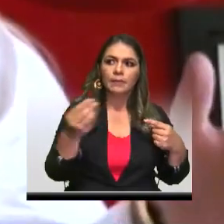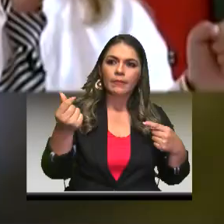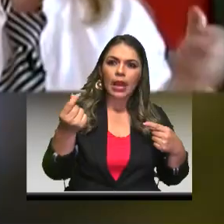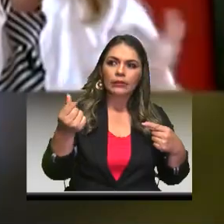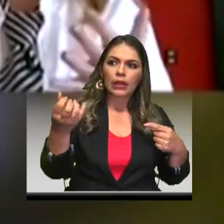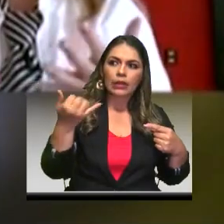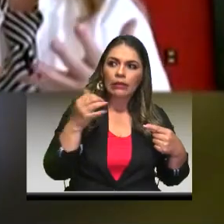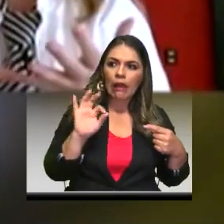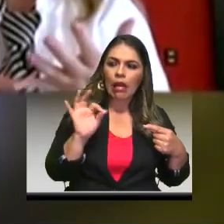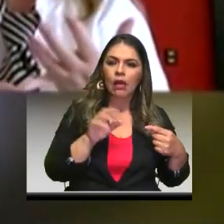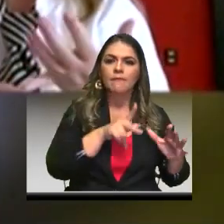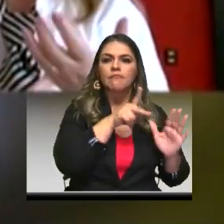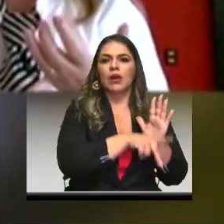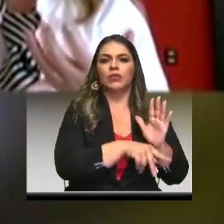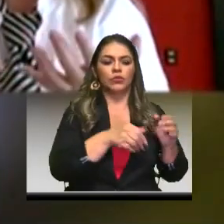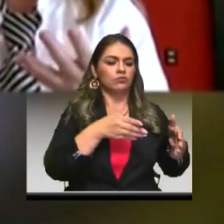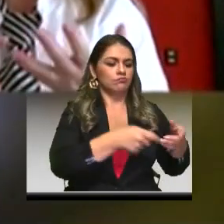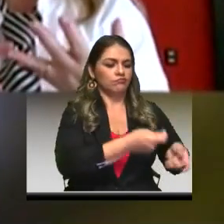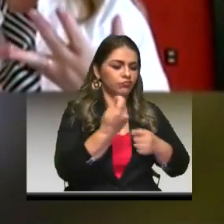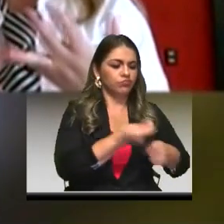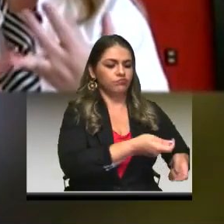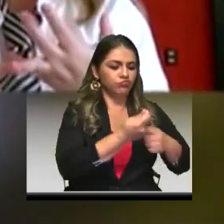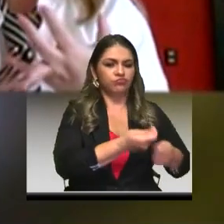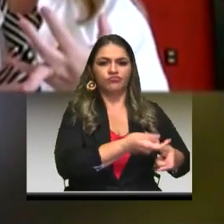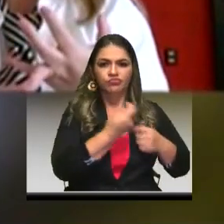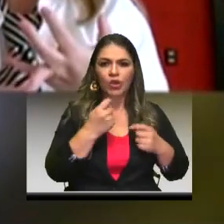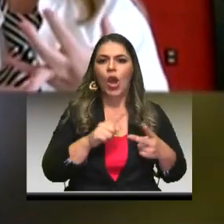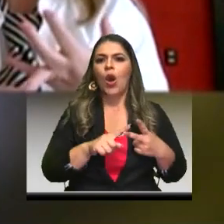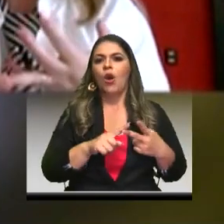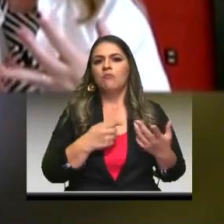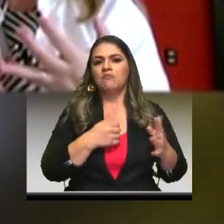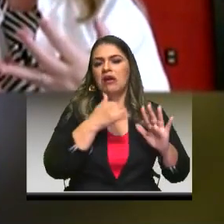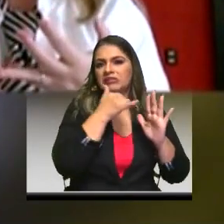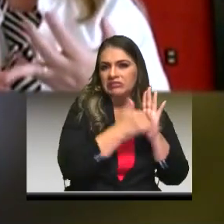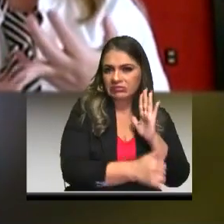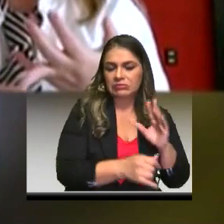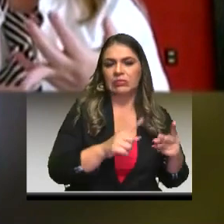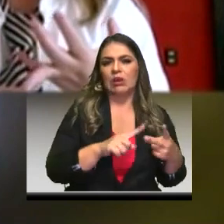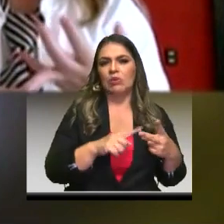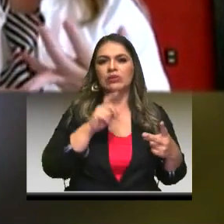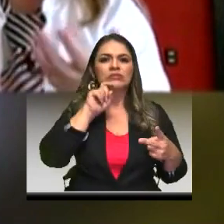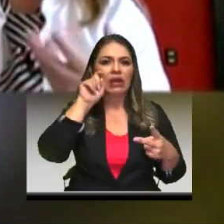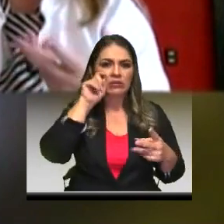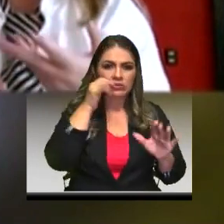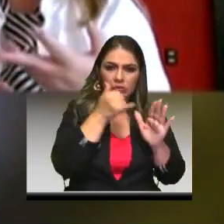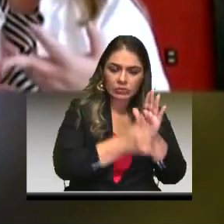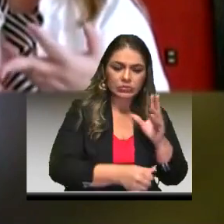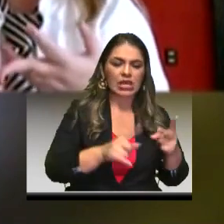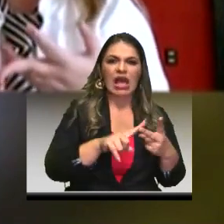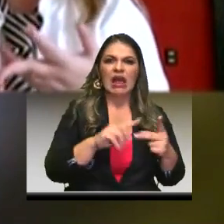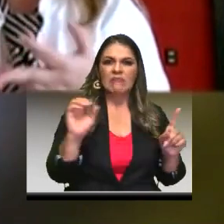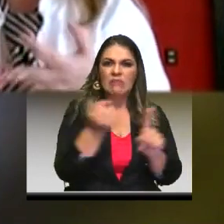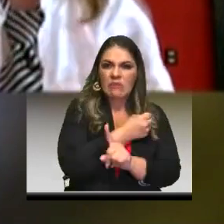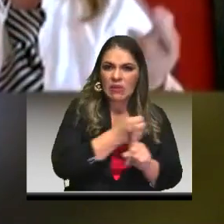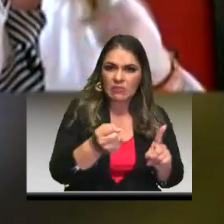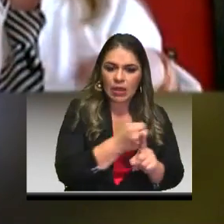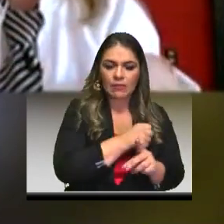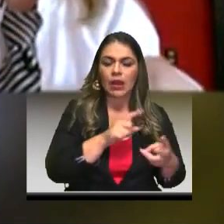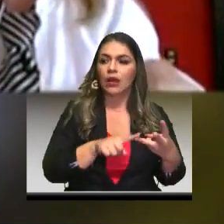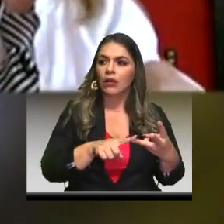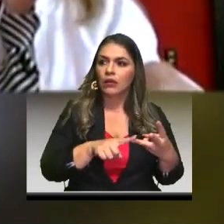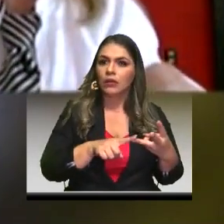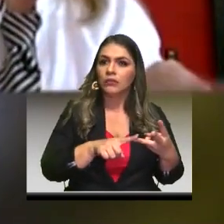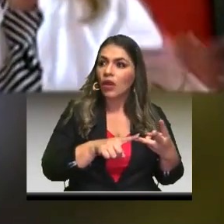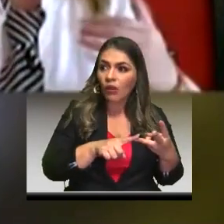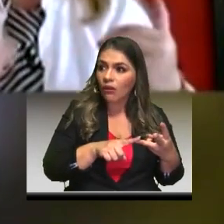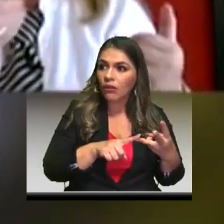tiempo donde puedo abusar sexualmente de ella, donde puedo abusar físicamente de ella, etcétera.